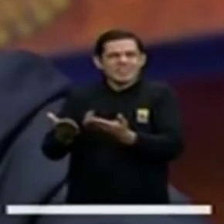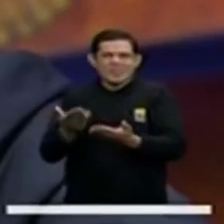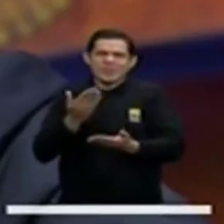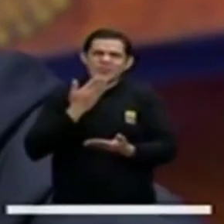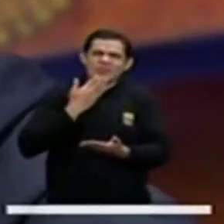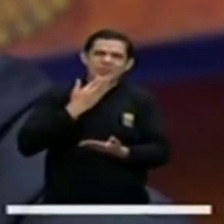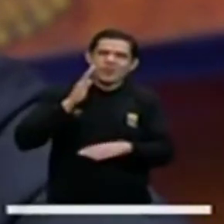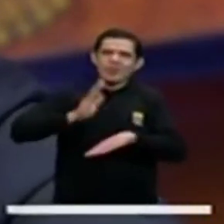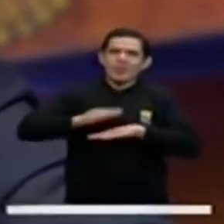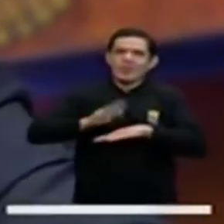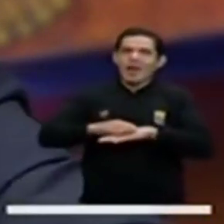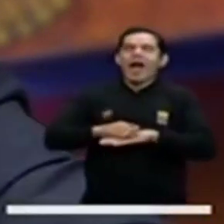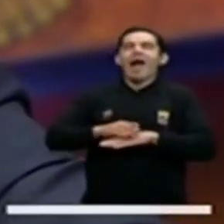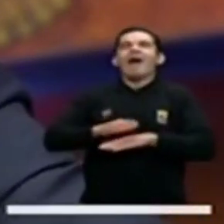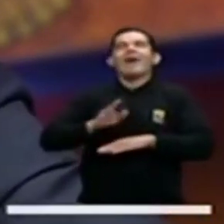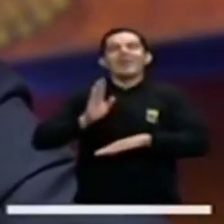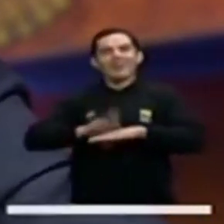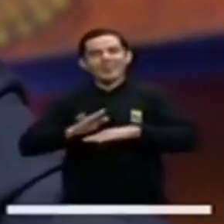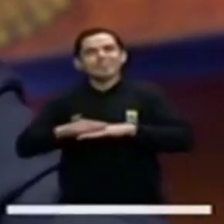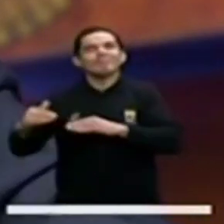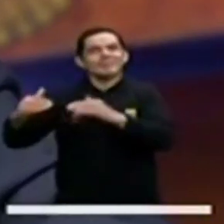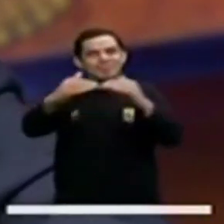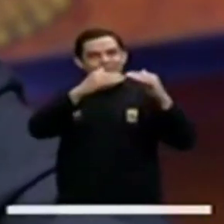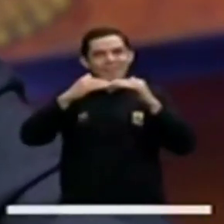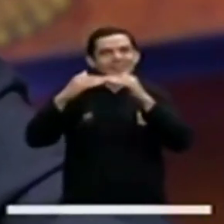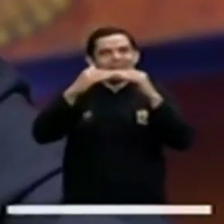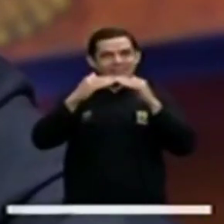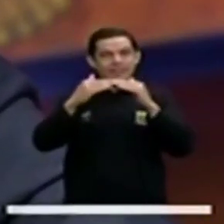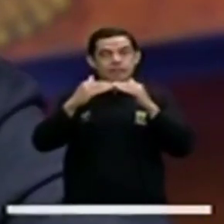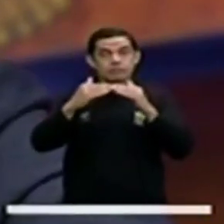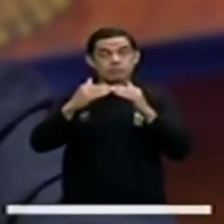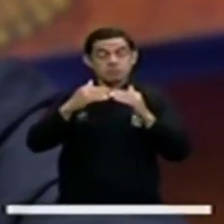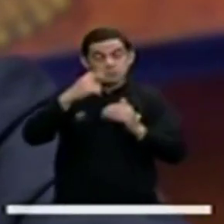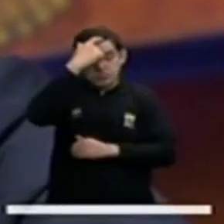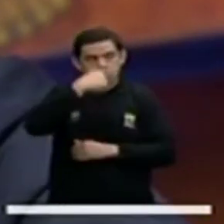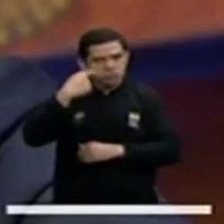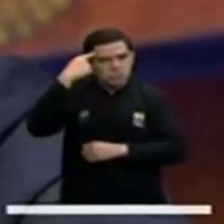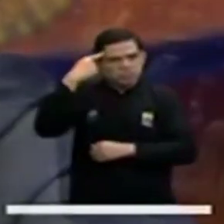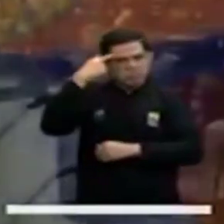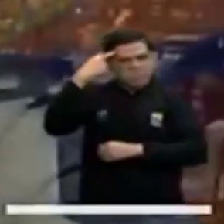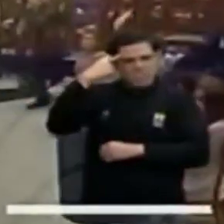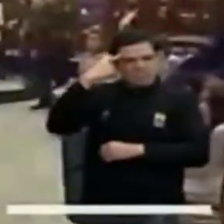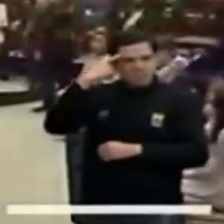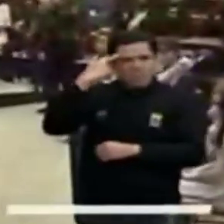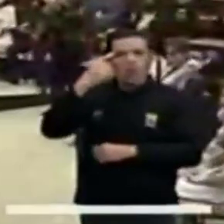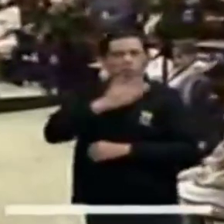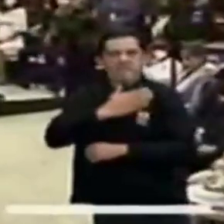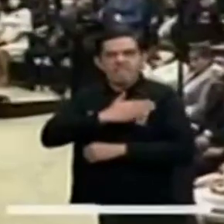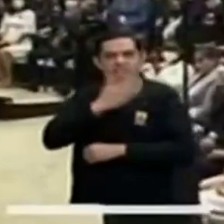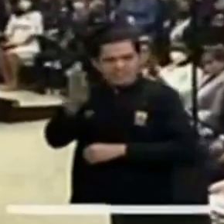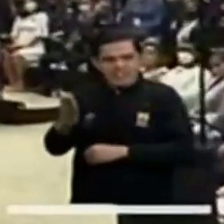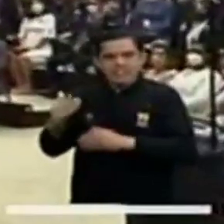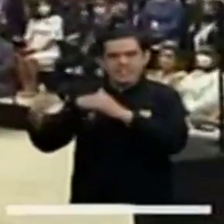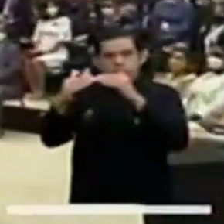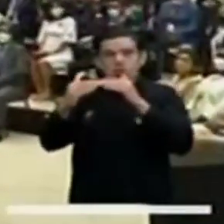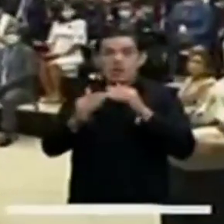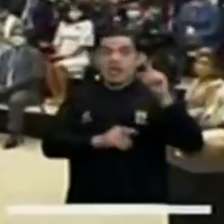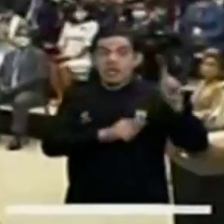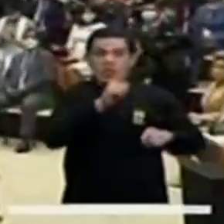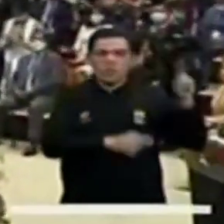la democracia a quienes sí creemos en ella. El poder para desafiar las